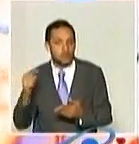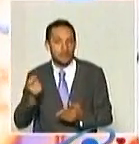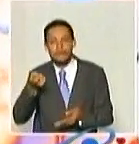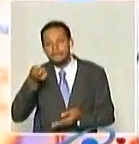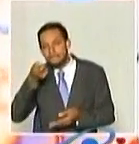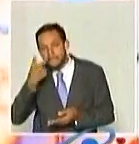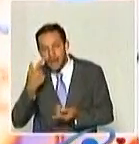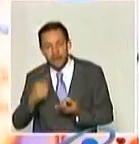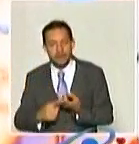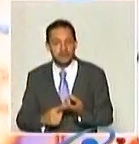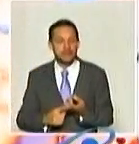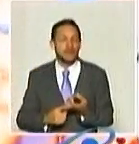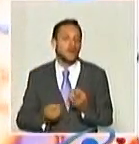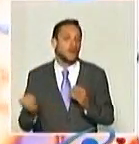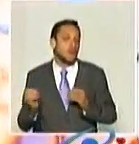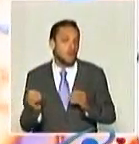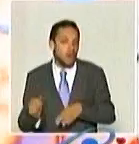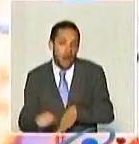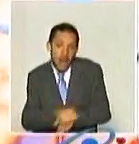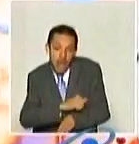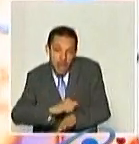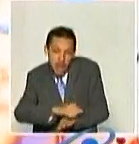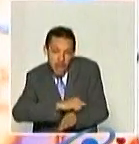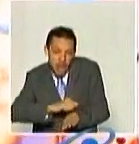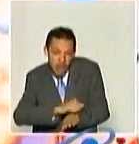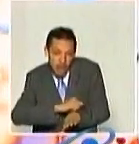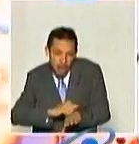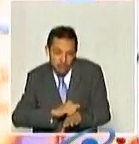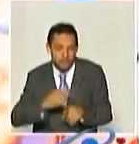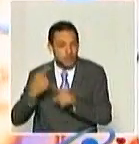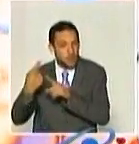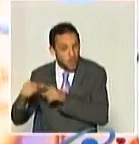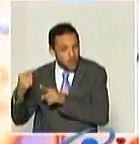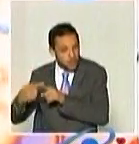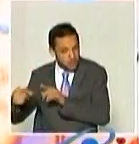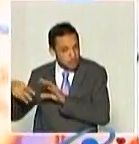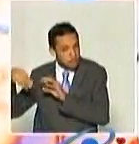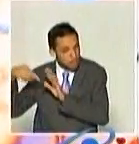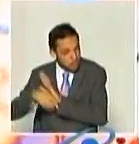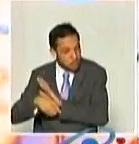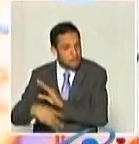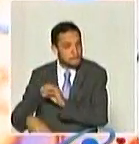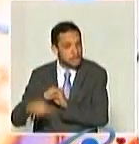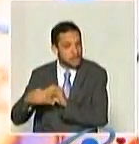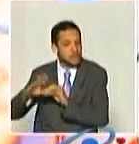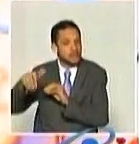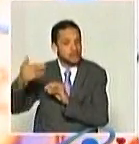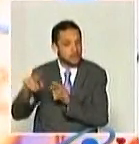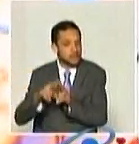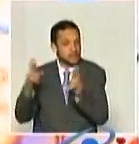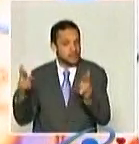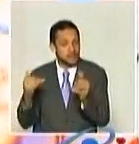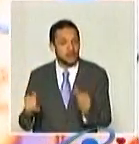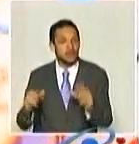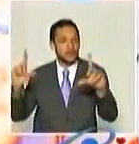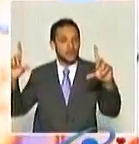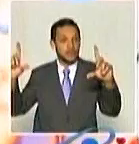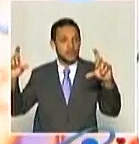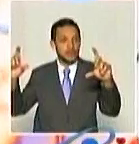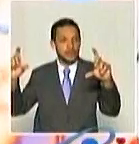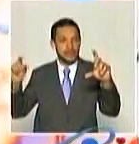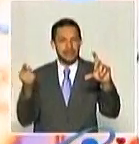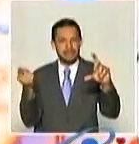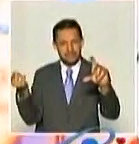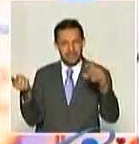puede hacer quelación, que son tema de otros programas, pero estos son, digamos, ustedes ven en pantalla